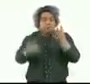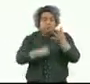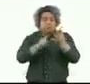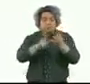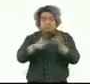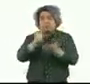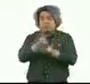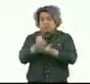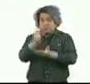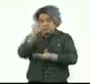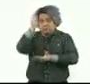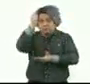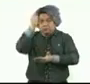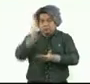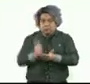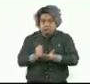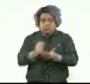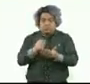Tláhuac,